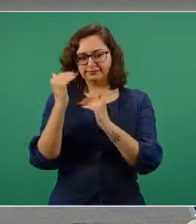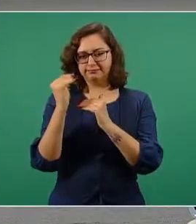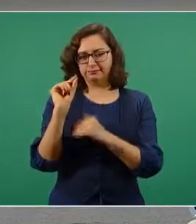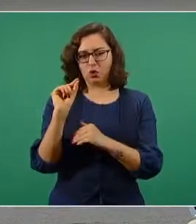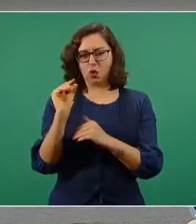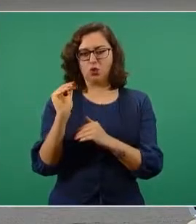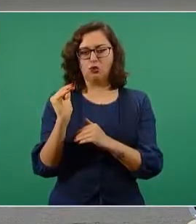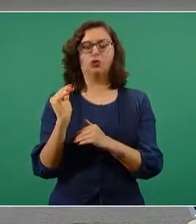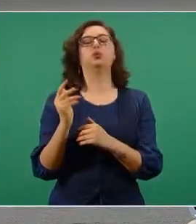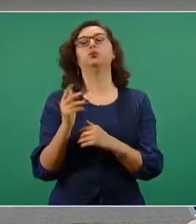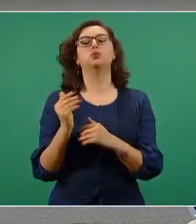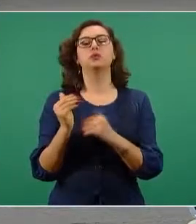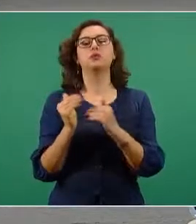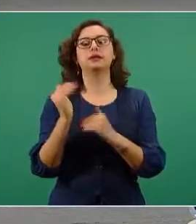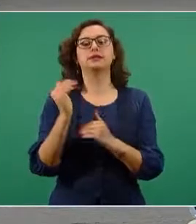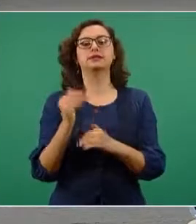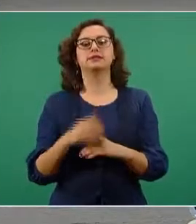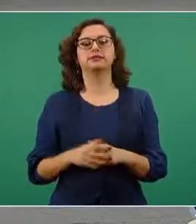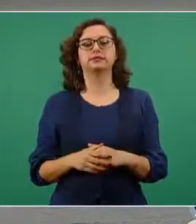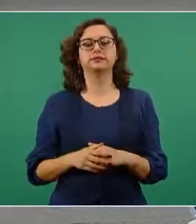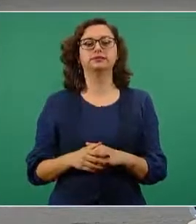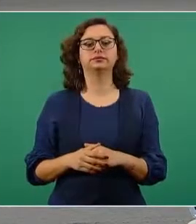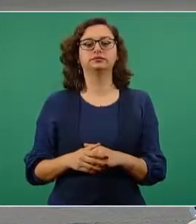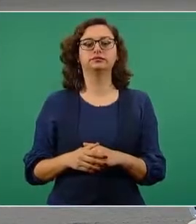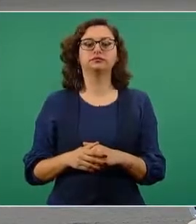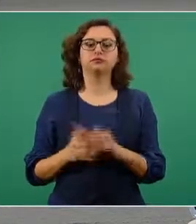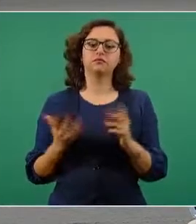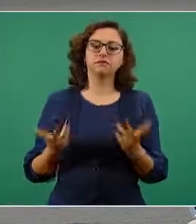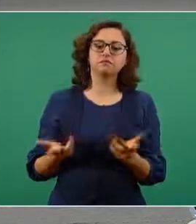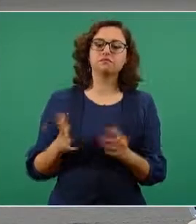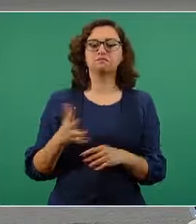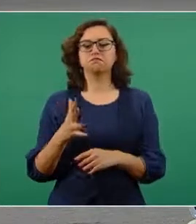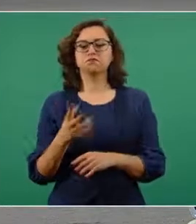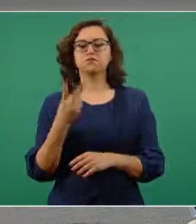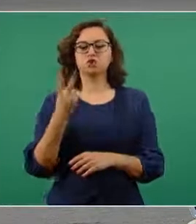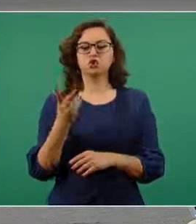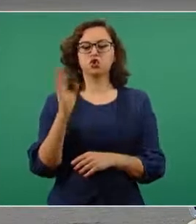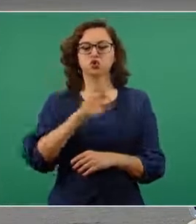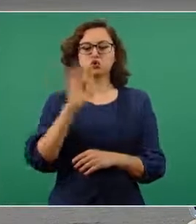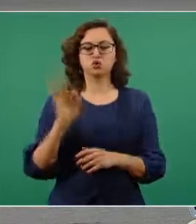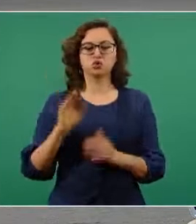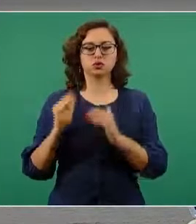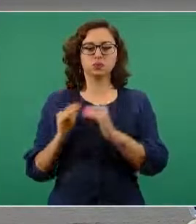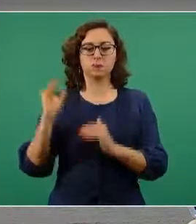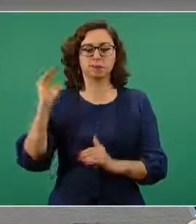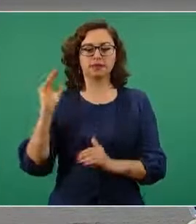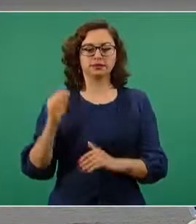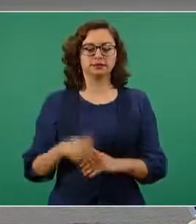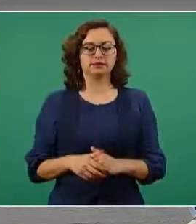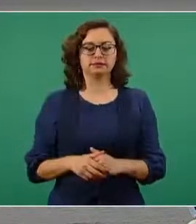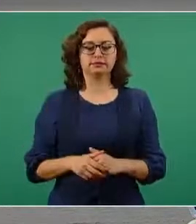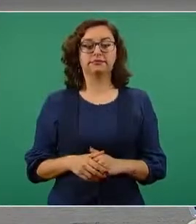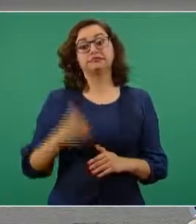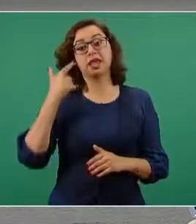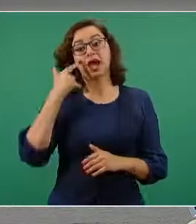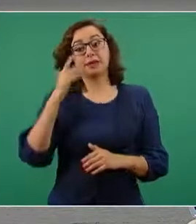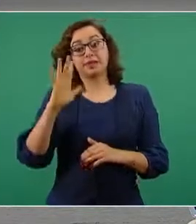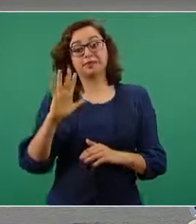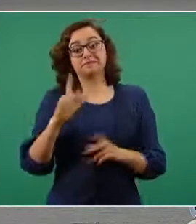recibimos del año pasado. Mínimo estamos calculando un 2%. A ver qué